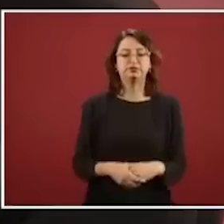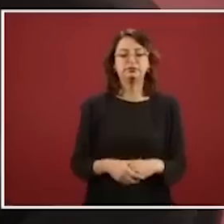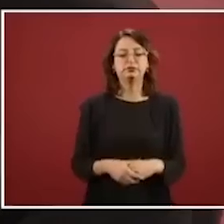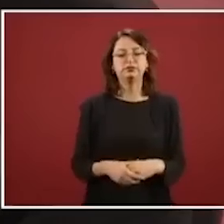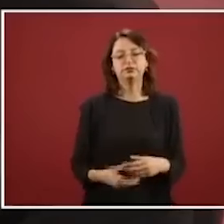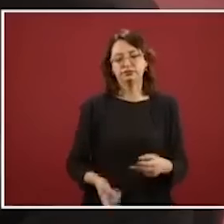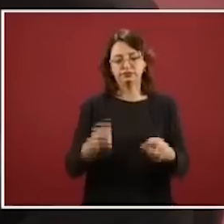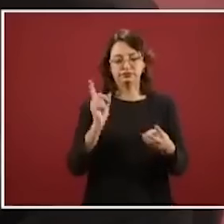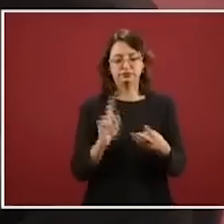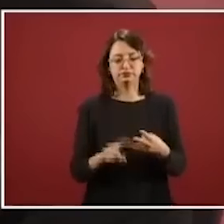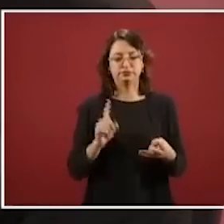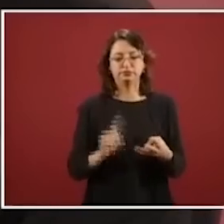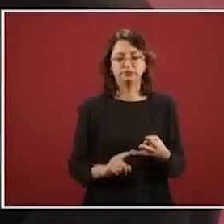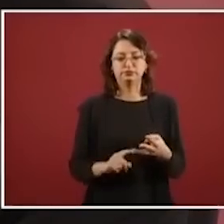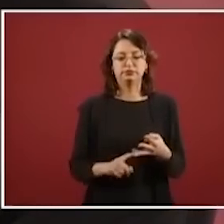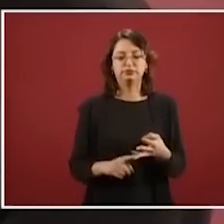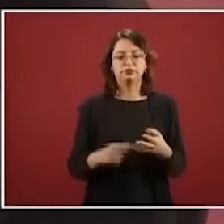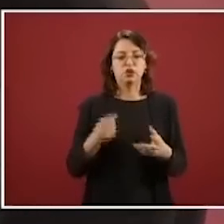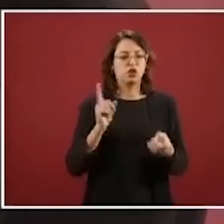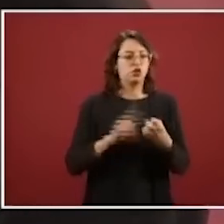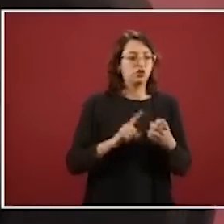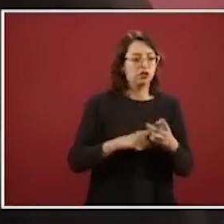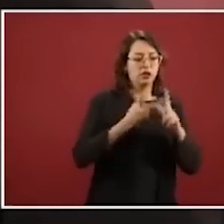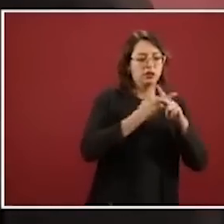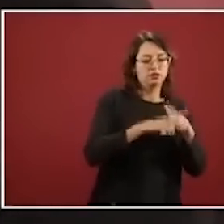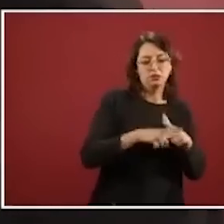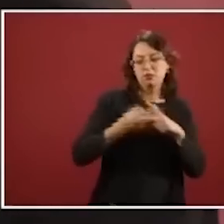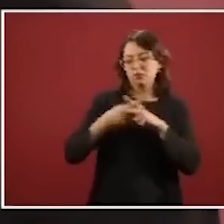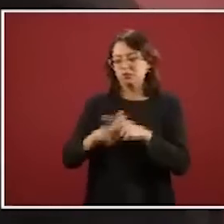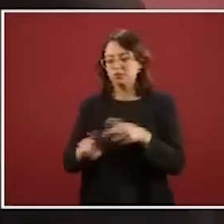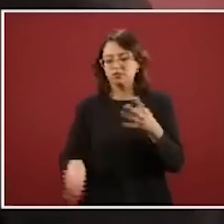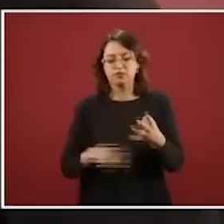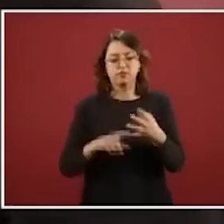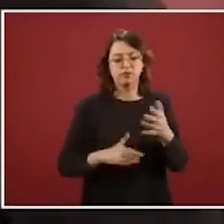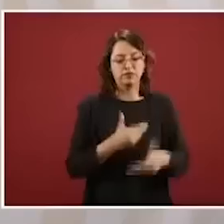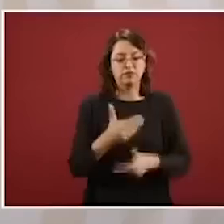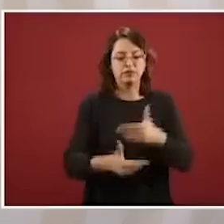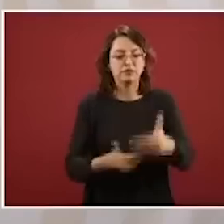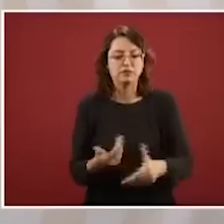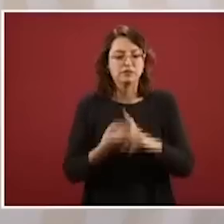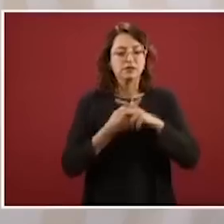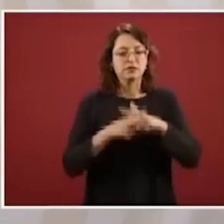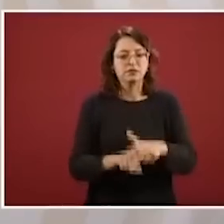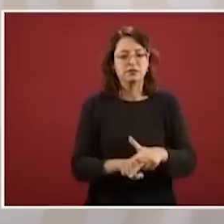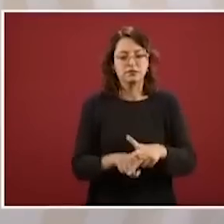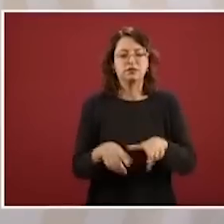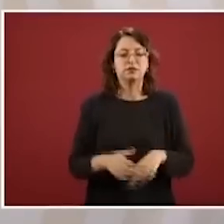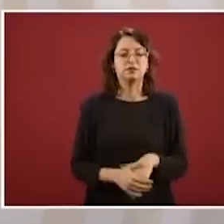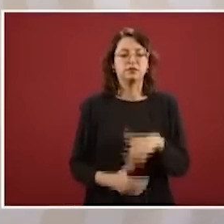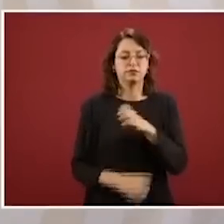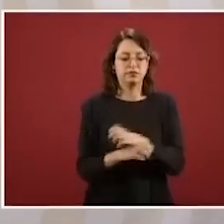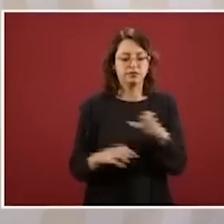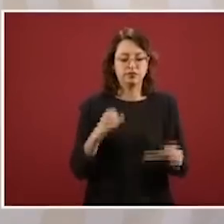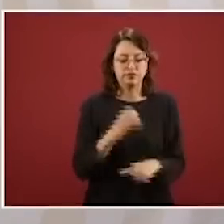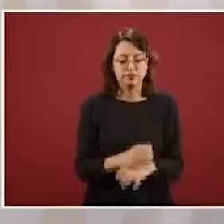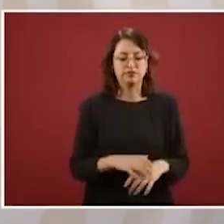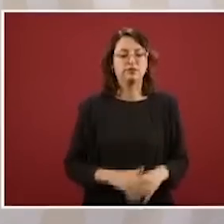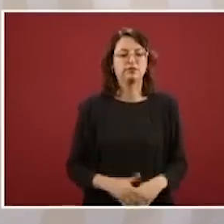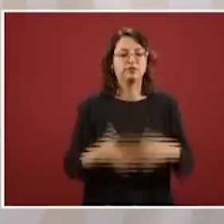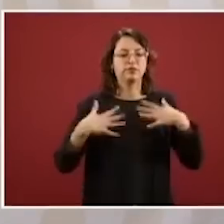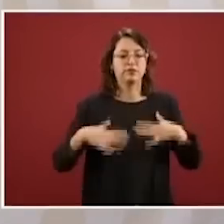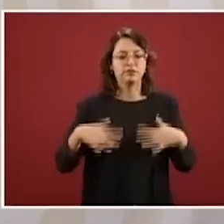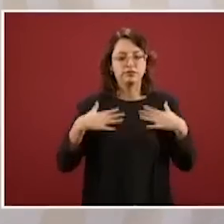capítulo 4, Reglas de Origen, capítulo 5, Procedimiento de Origen, Mercancías,